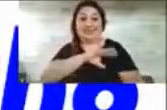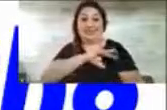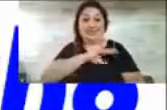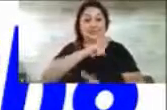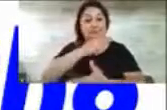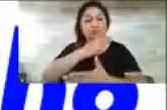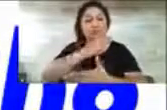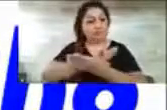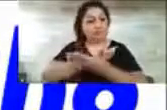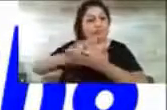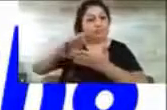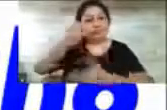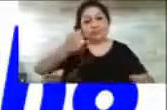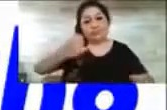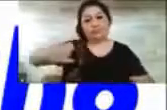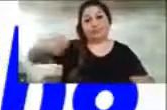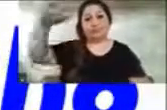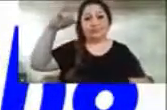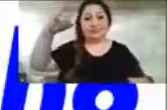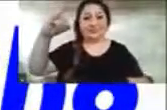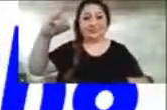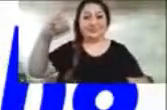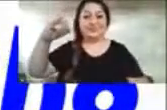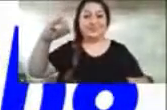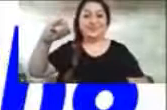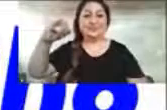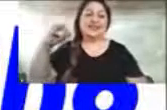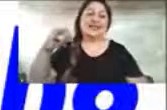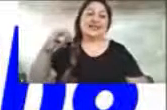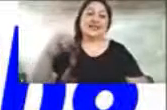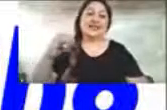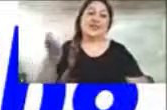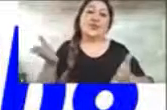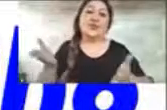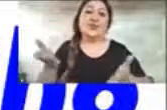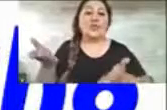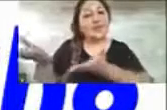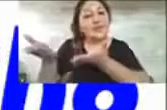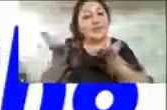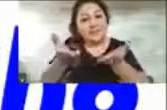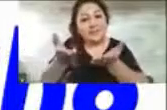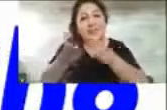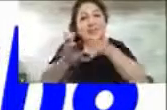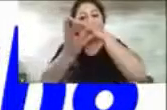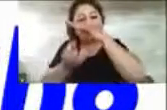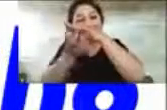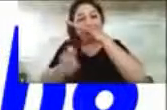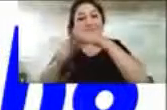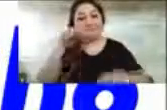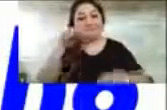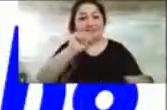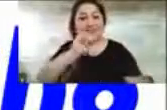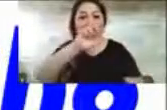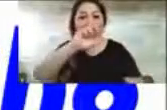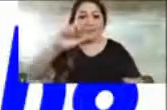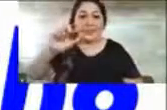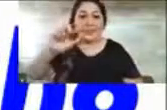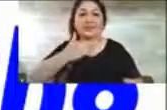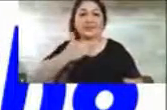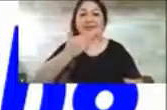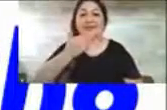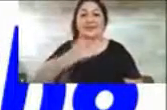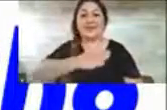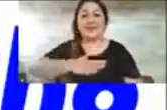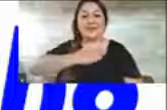forma indefinida. Así que pues los invito a descargar entonces esta aplicación y también quiero agradecerles